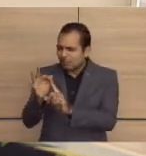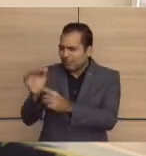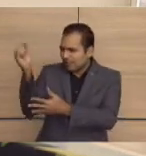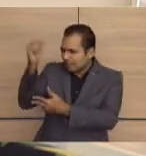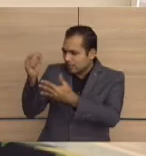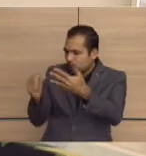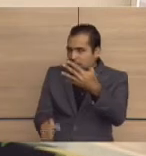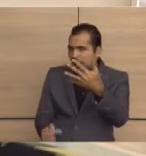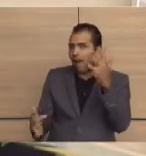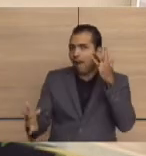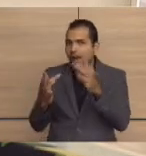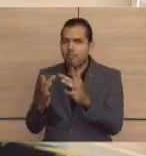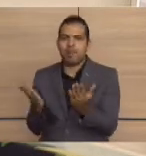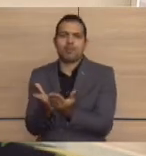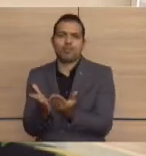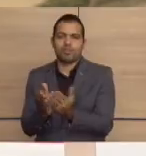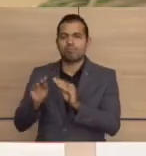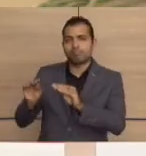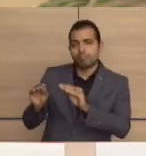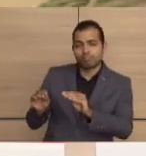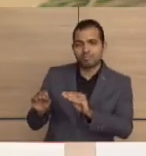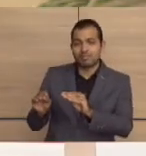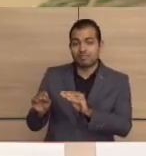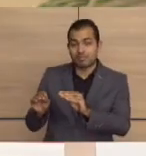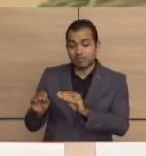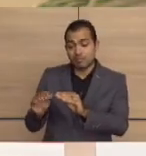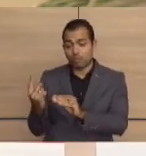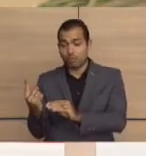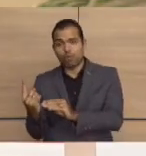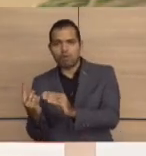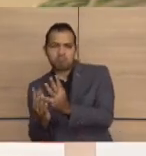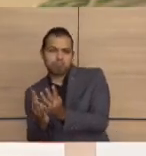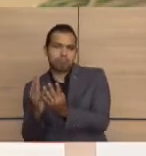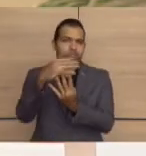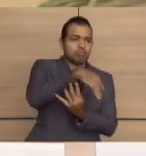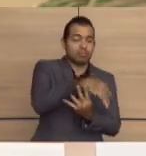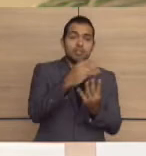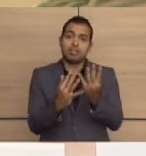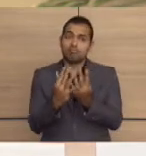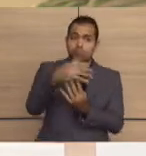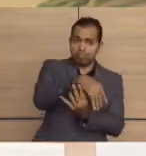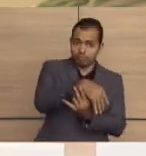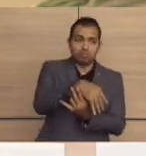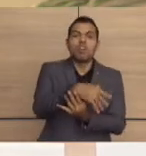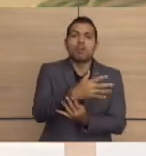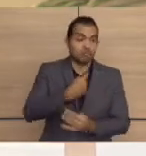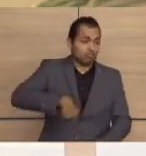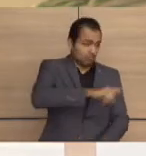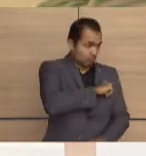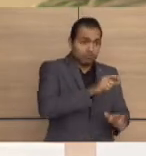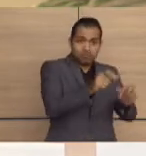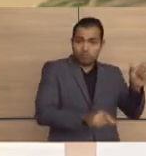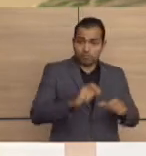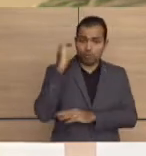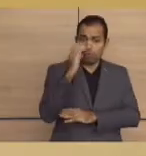debe ser transversal, debe ser fundamental en nuestras vidas como seres colombianos. No solamente se